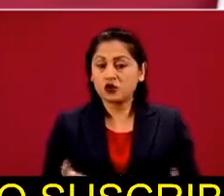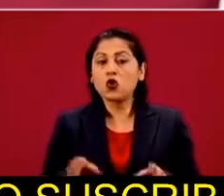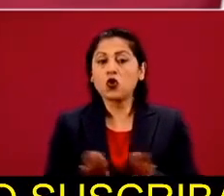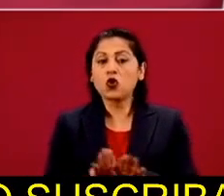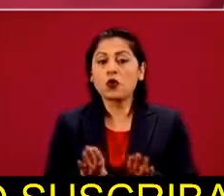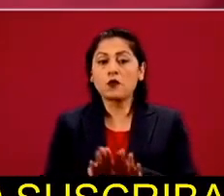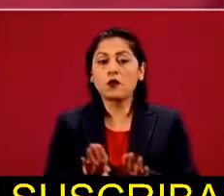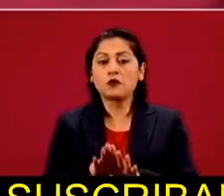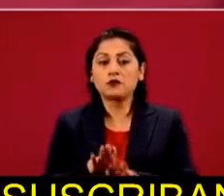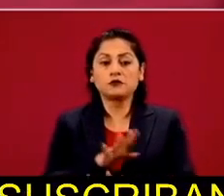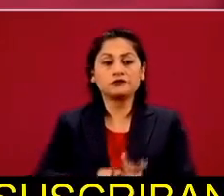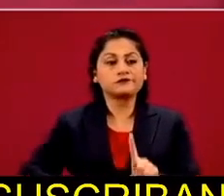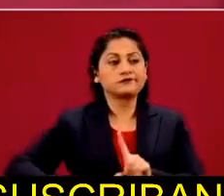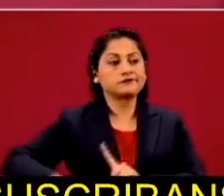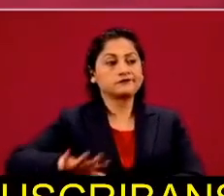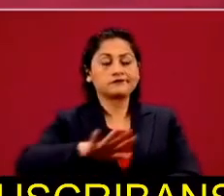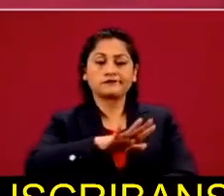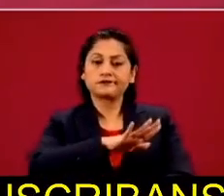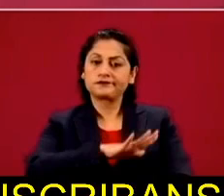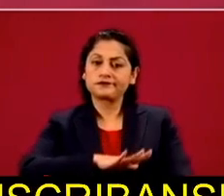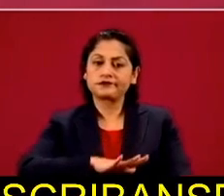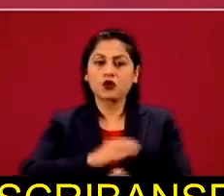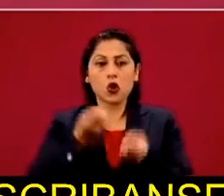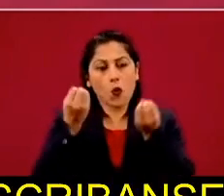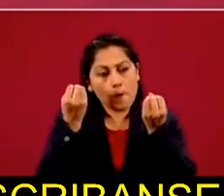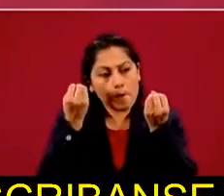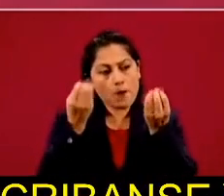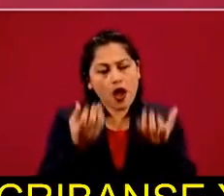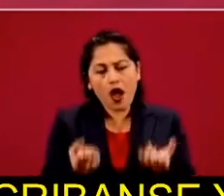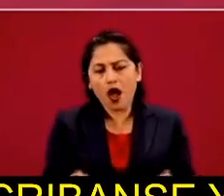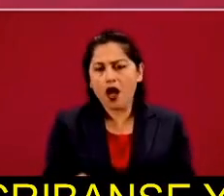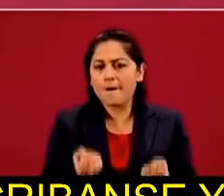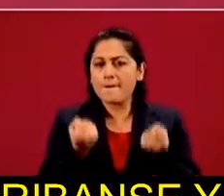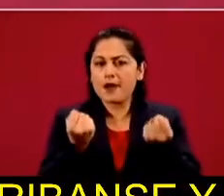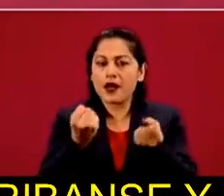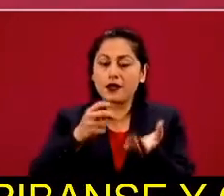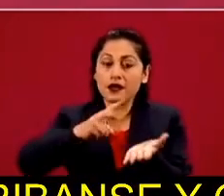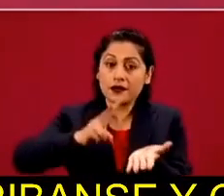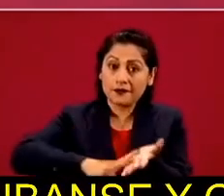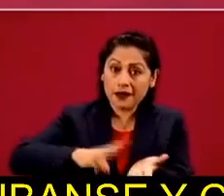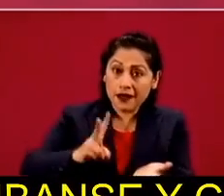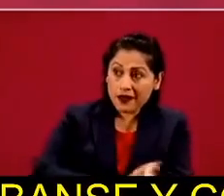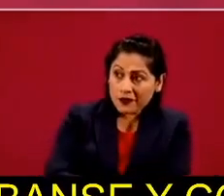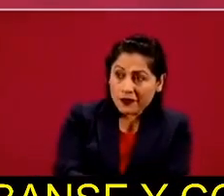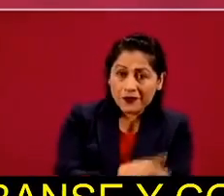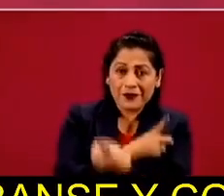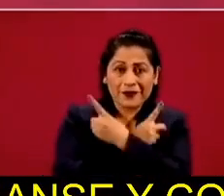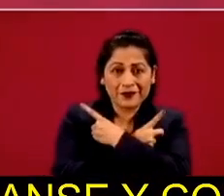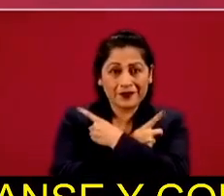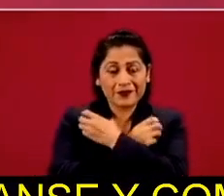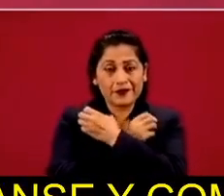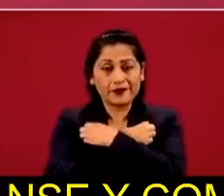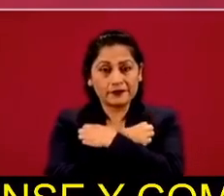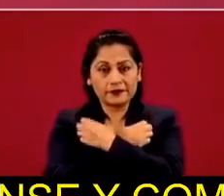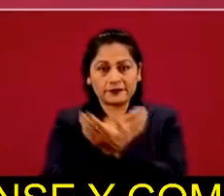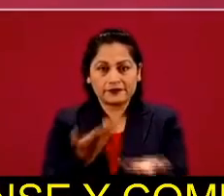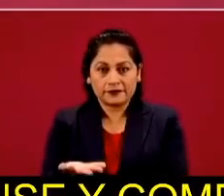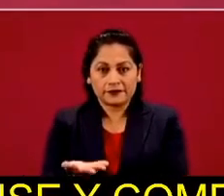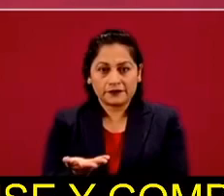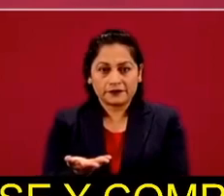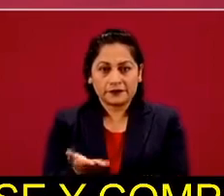Fortaleciendo los valores que afortunadamente se